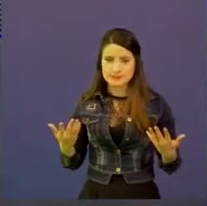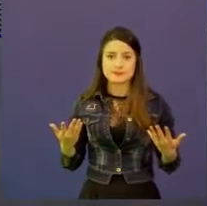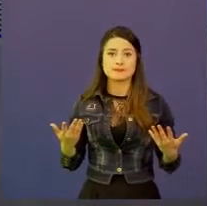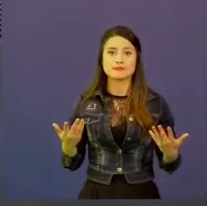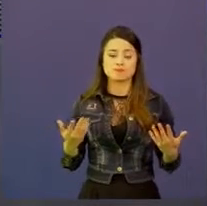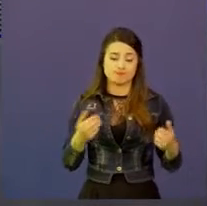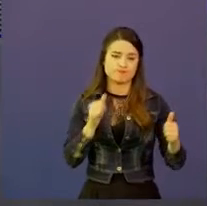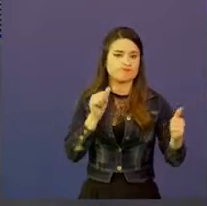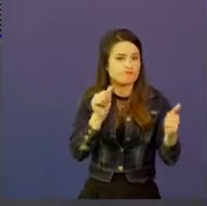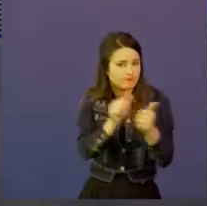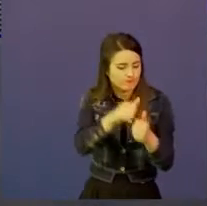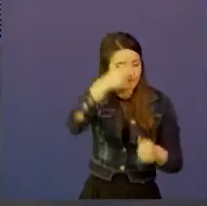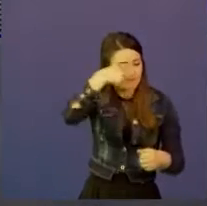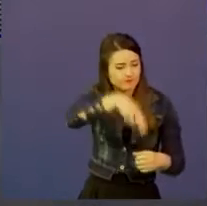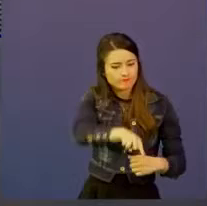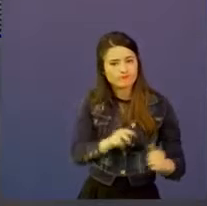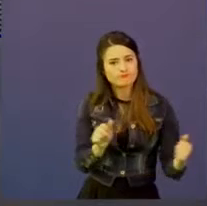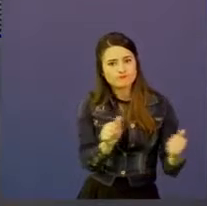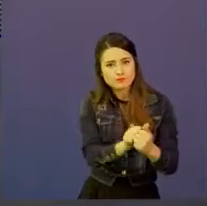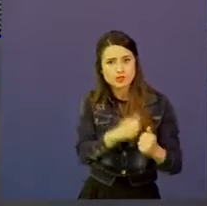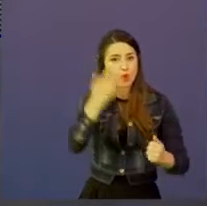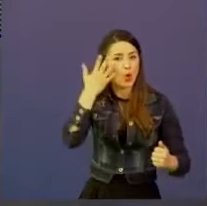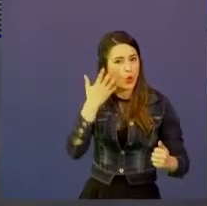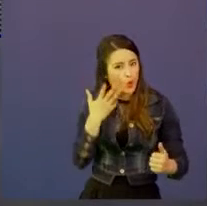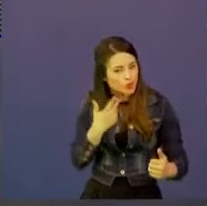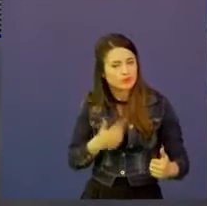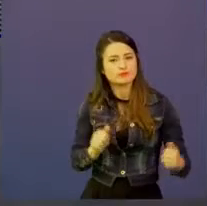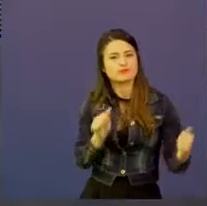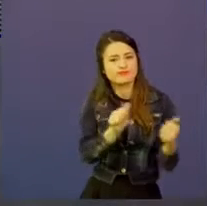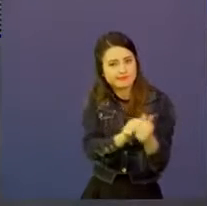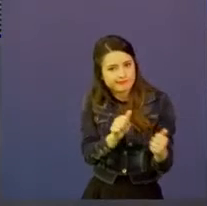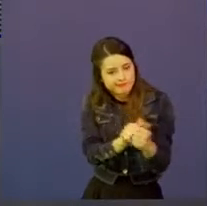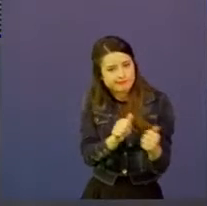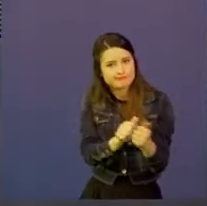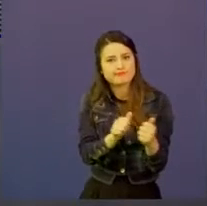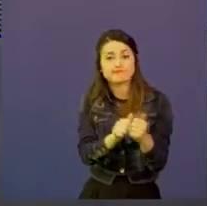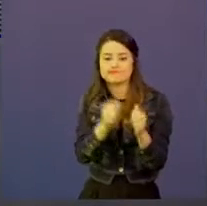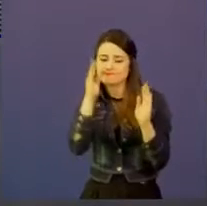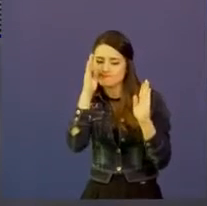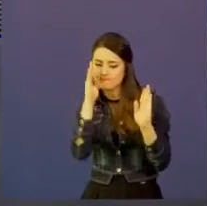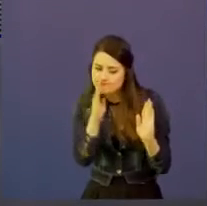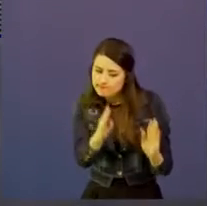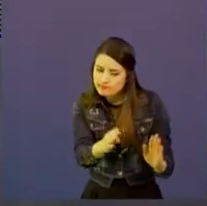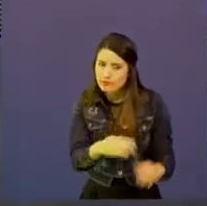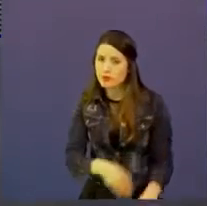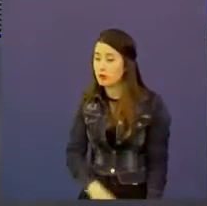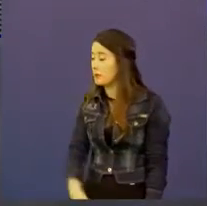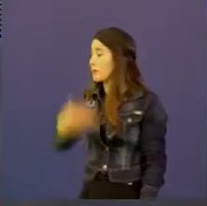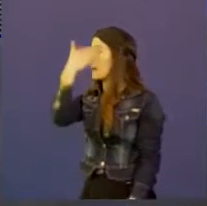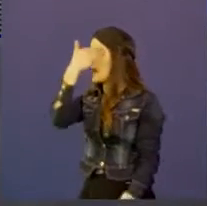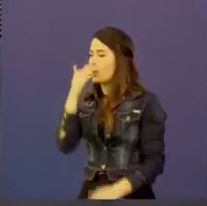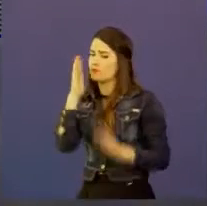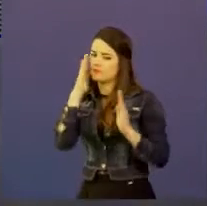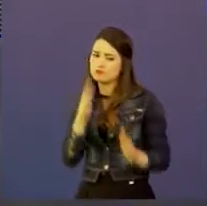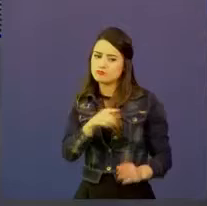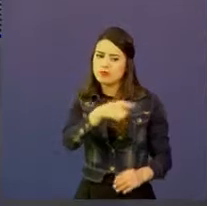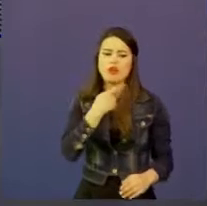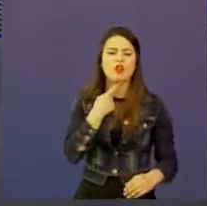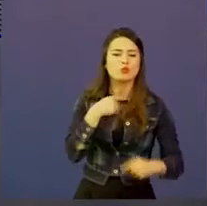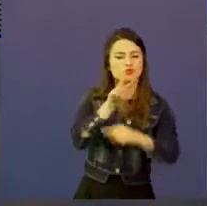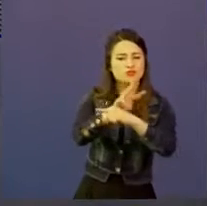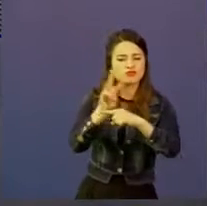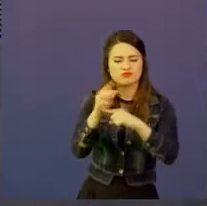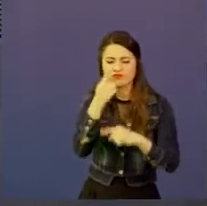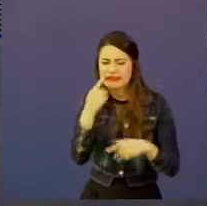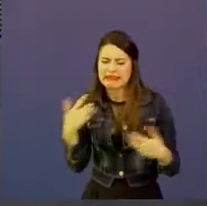de acompañar a sus hijos en su día a día y no solamente eso, sino de estar pendientes de qué es lo que están viendo ellos en Internet